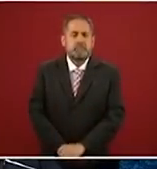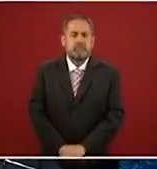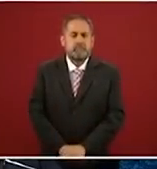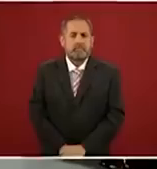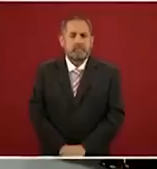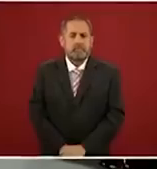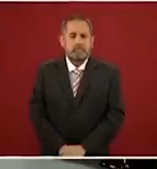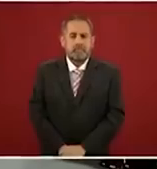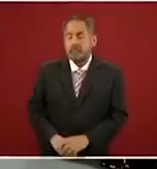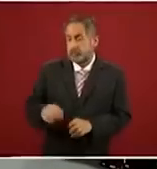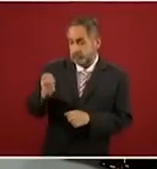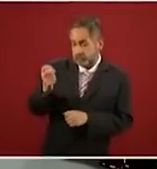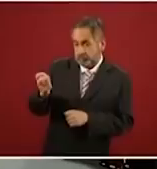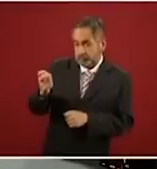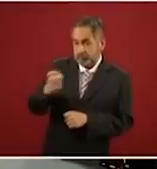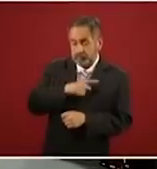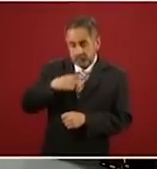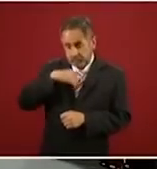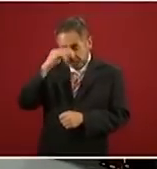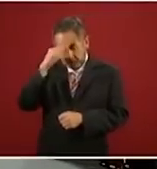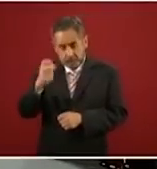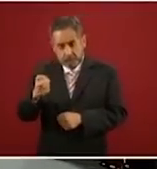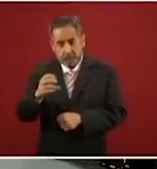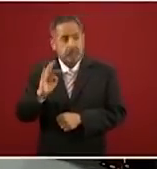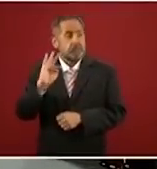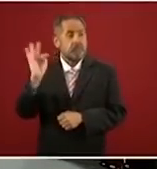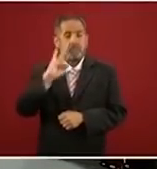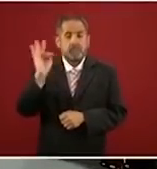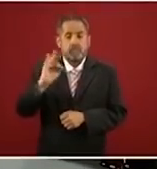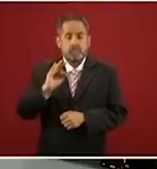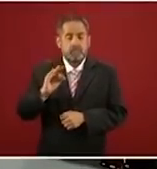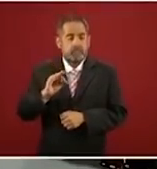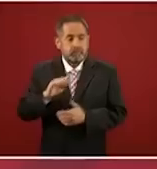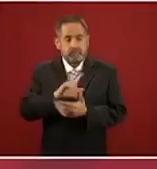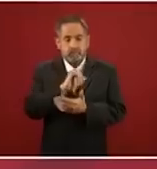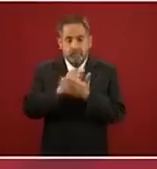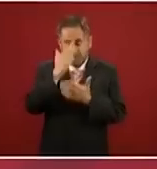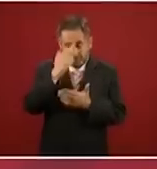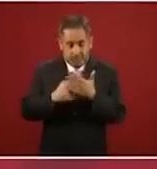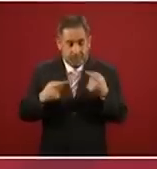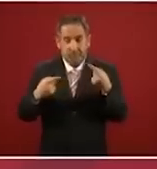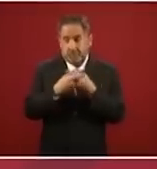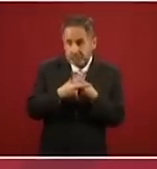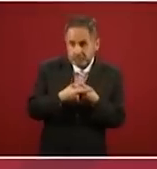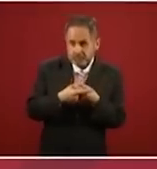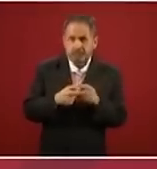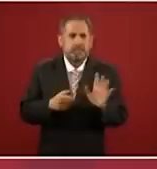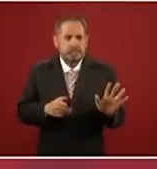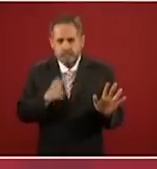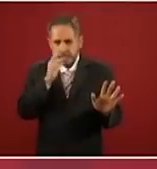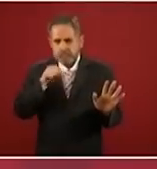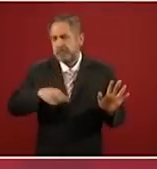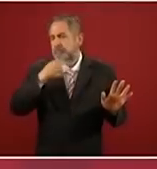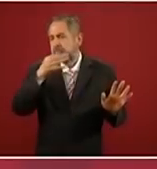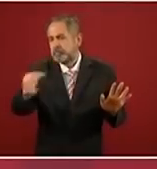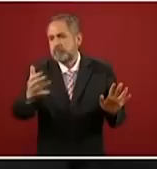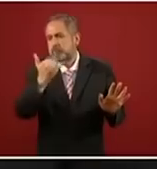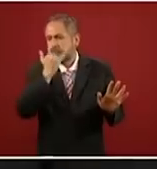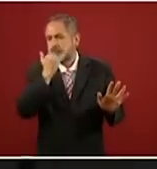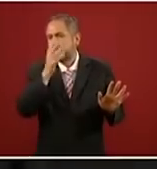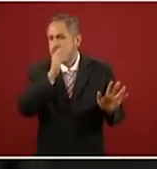es lo que tenemos que ver si se viola el debido proceso entonces aquí se los decimos